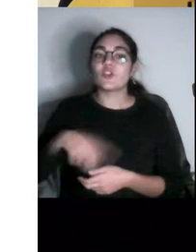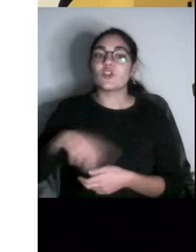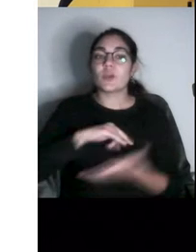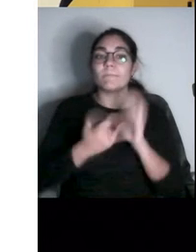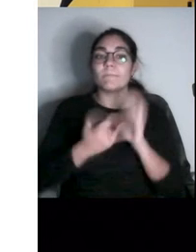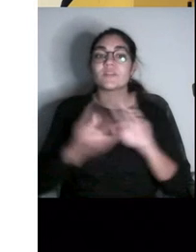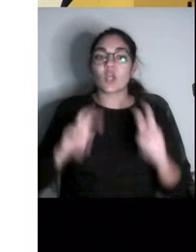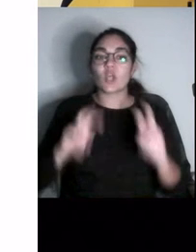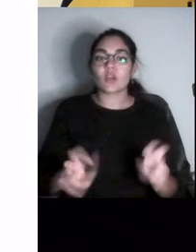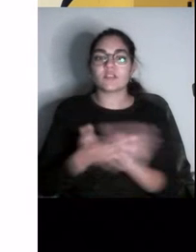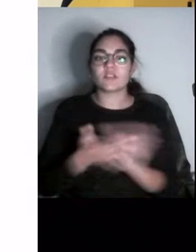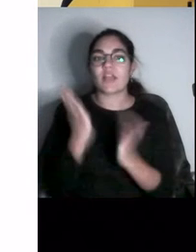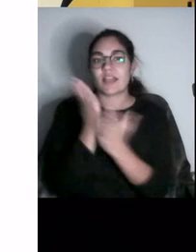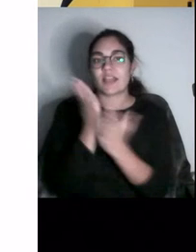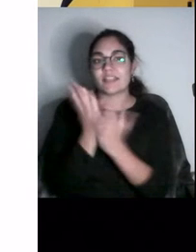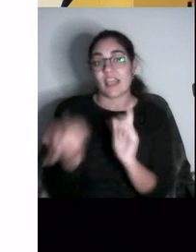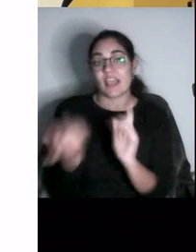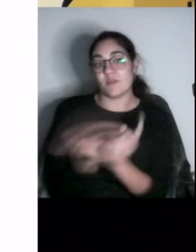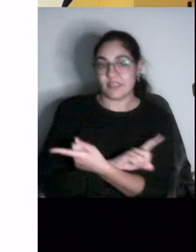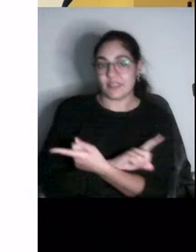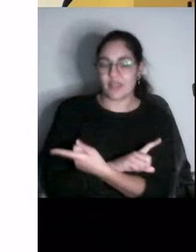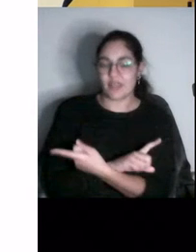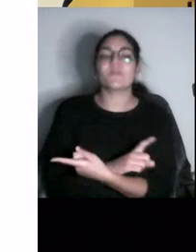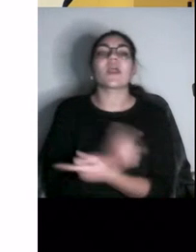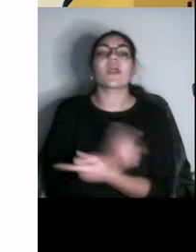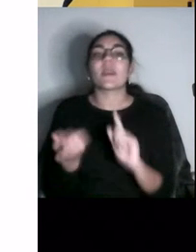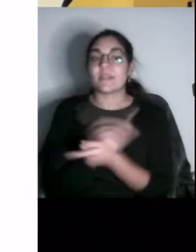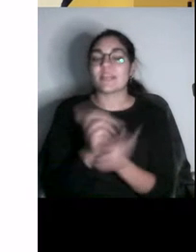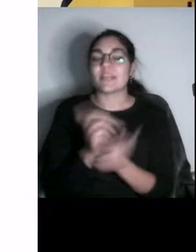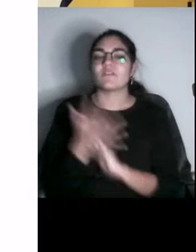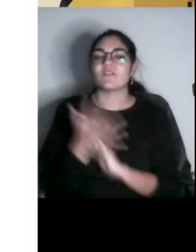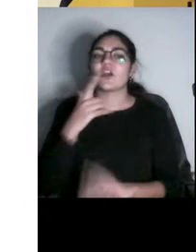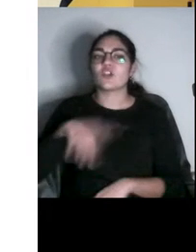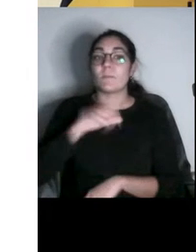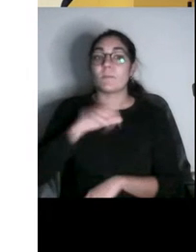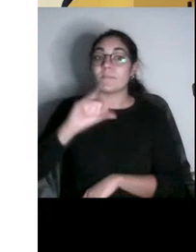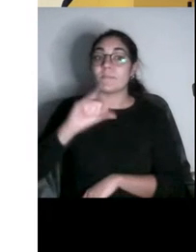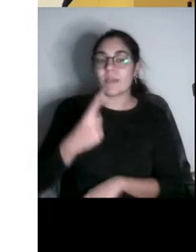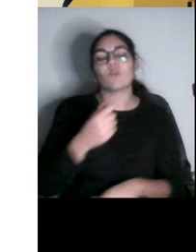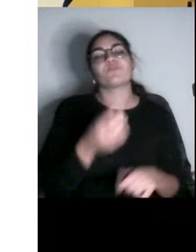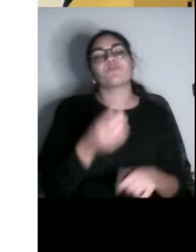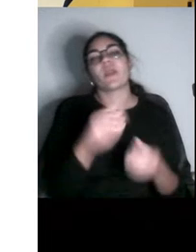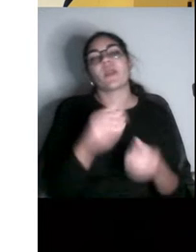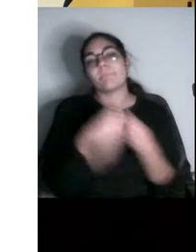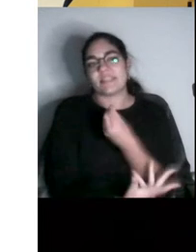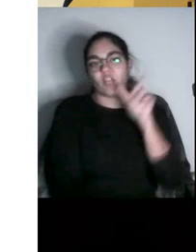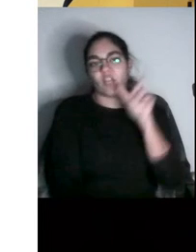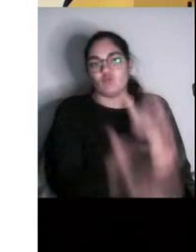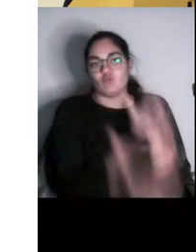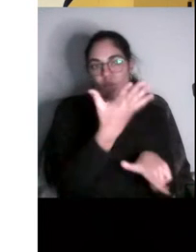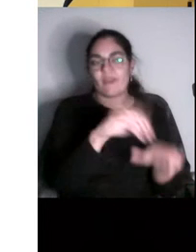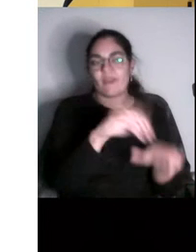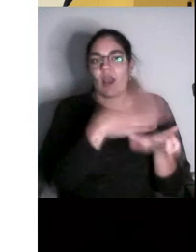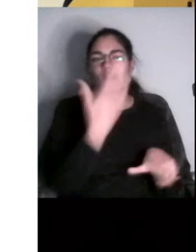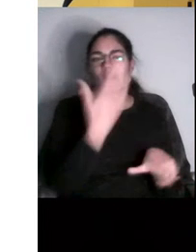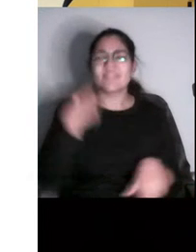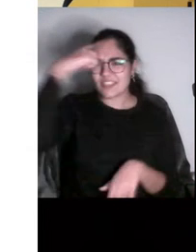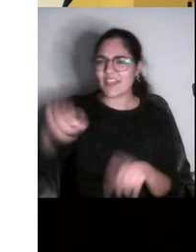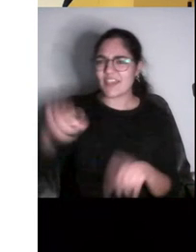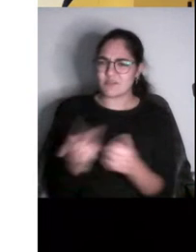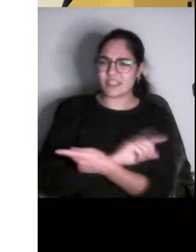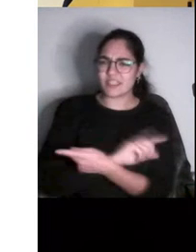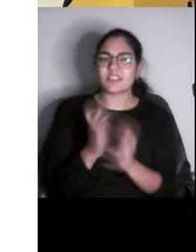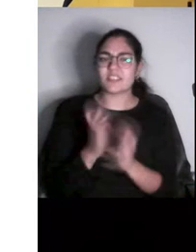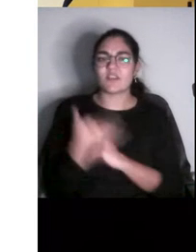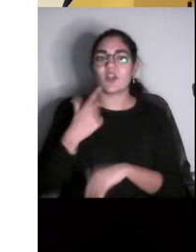invertida nos hablamos del material al mueble virtual normalmente el aula invertida que esté trabajadores de vídeos nosotros